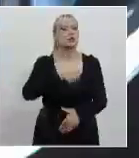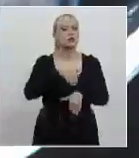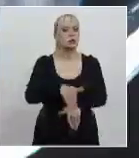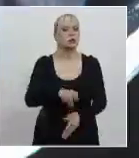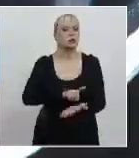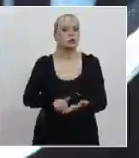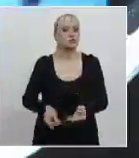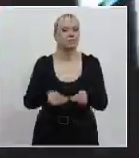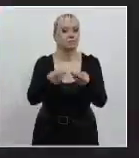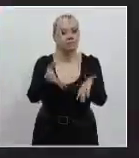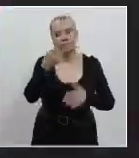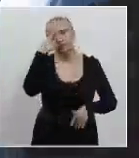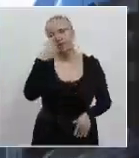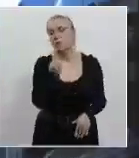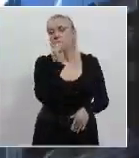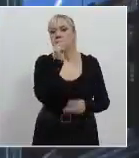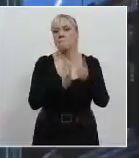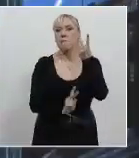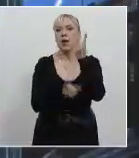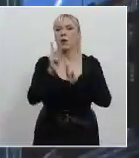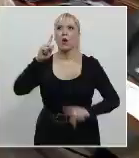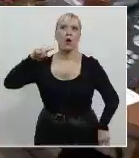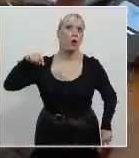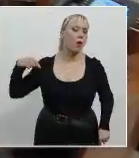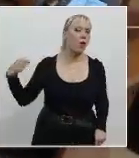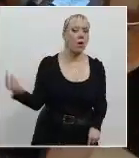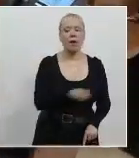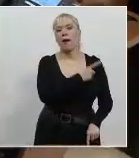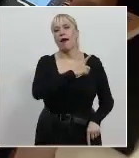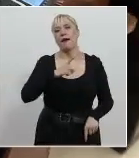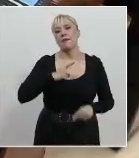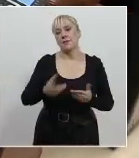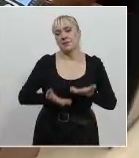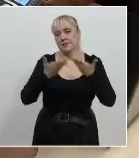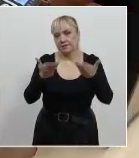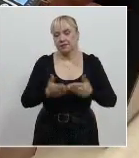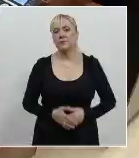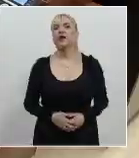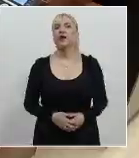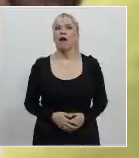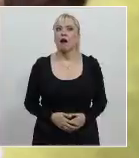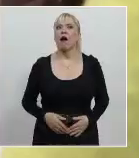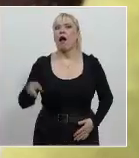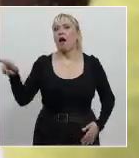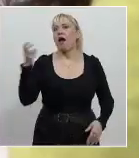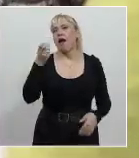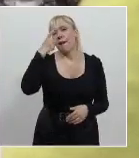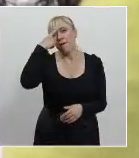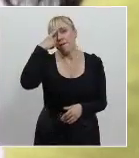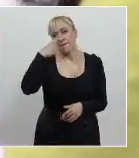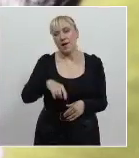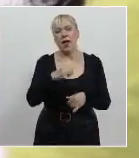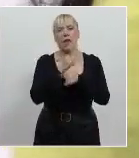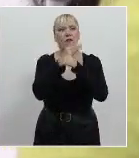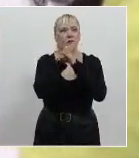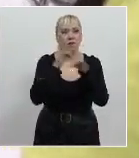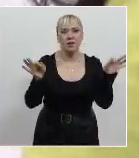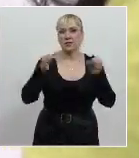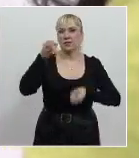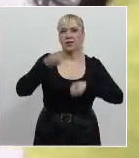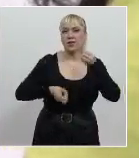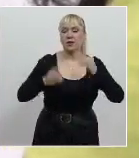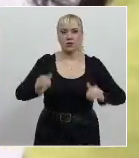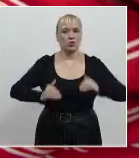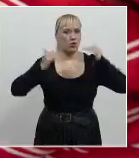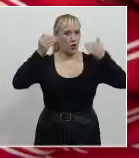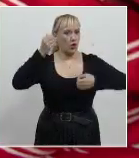de consumo lúdico de la marihuana. De acuerdo con la Unidad de Transparencia y Sistematización de la Información Judicial de la